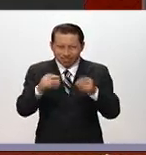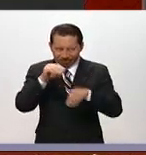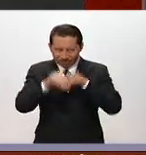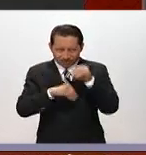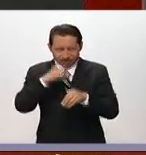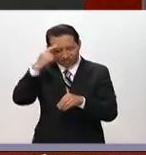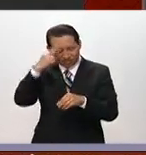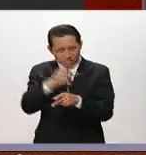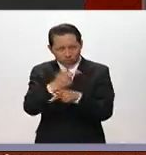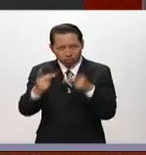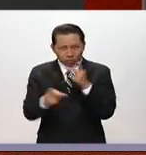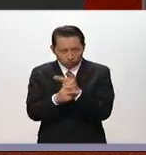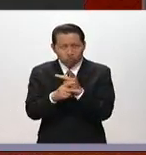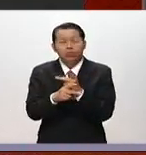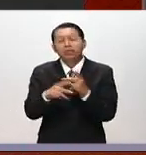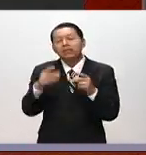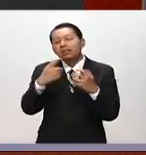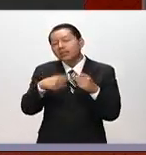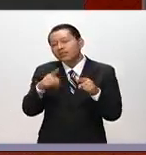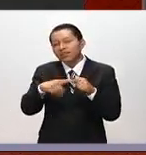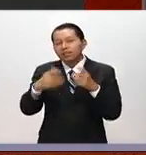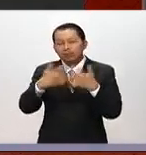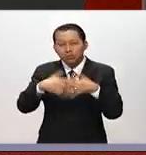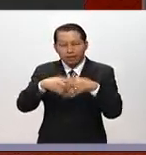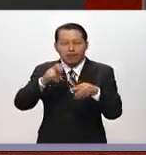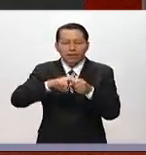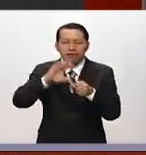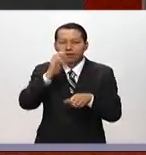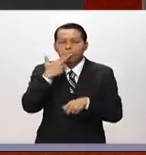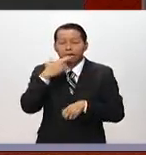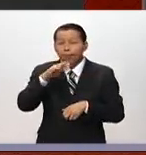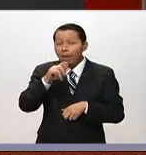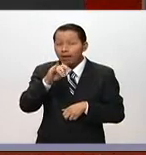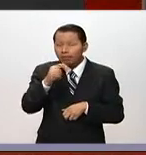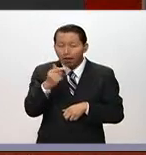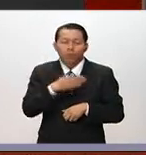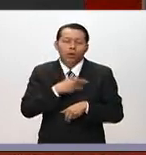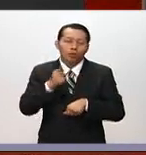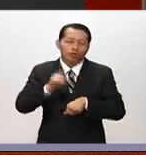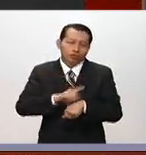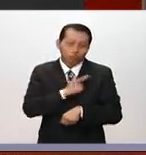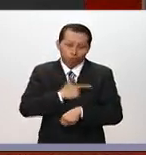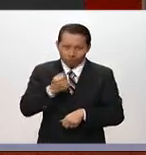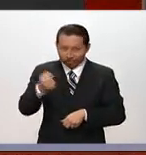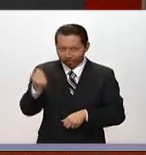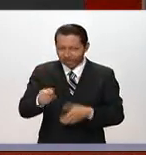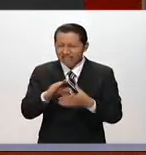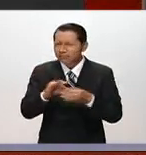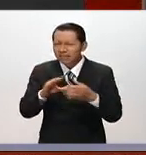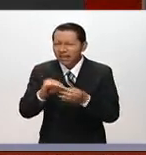inversa en productos del sector agroindustrial distribuido en Chihuahua. Marta, qué gusto saludarte, muy buenos días. Explícanos, por favor, tu